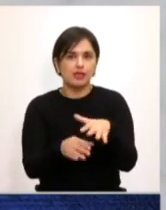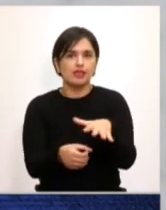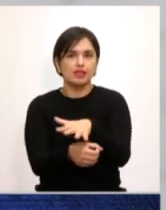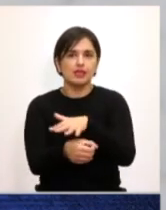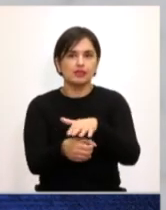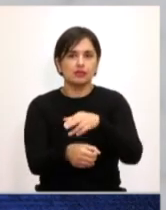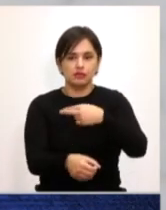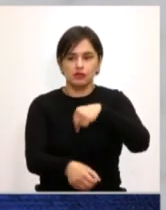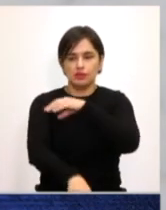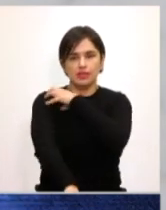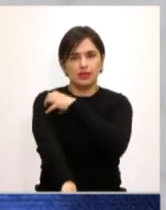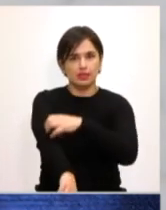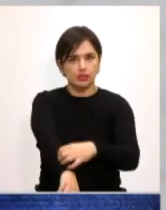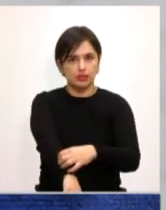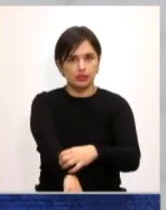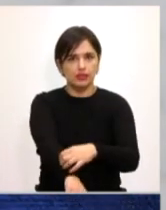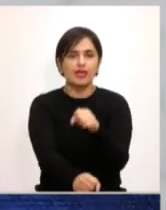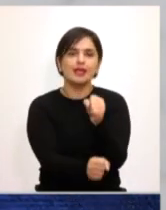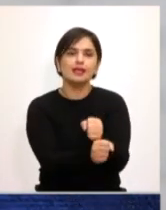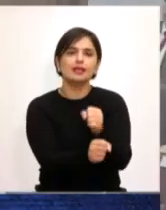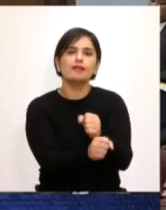regiones en el quehacer legislativo.